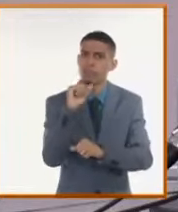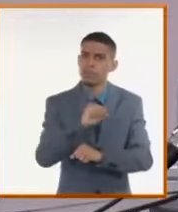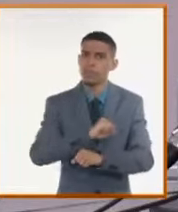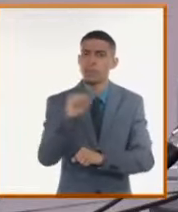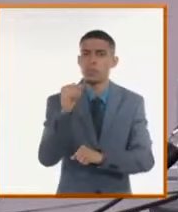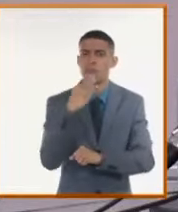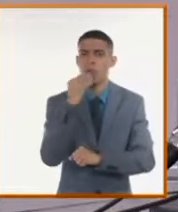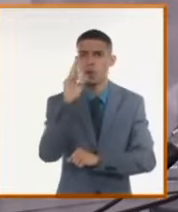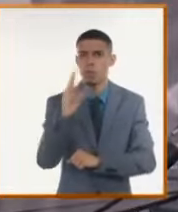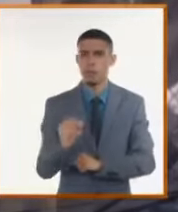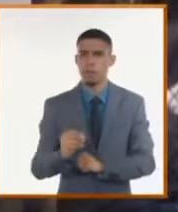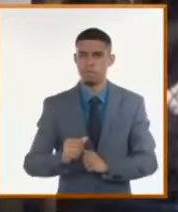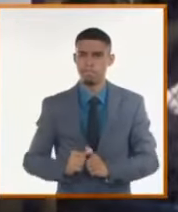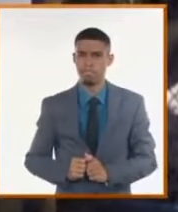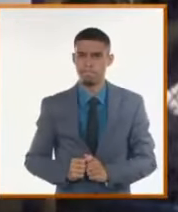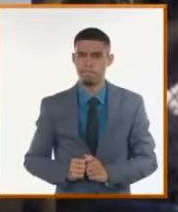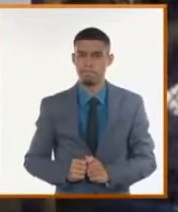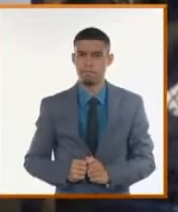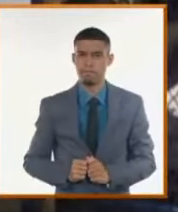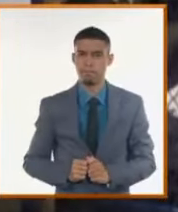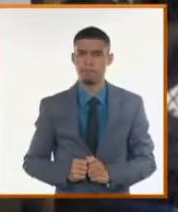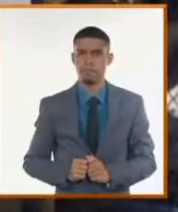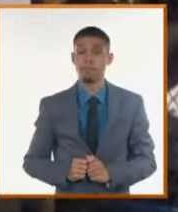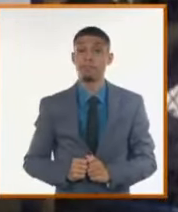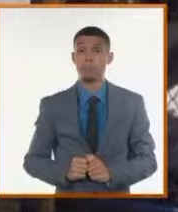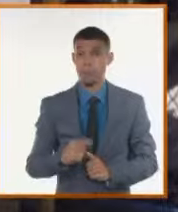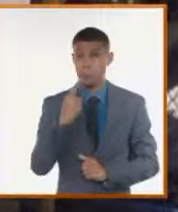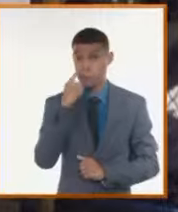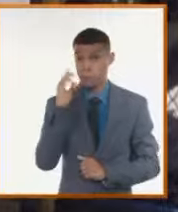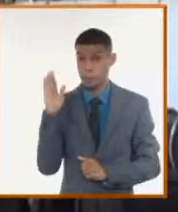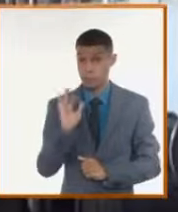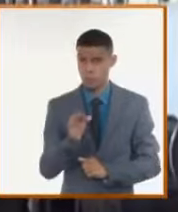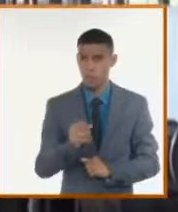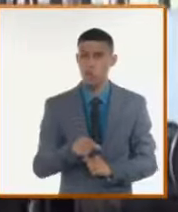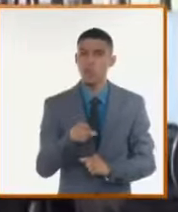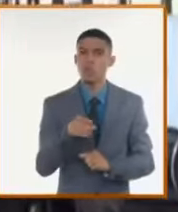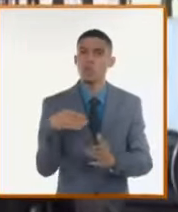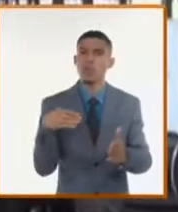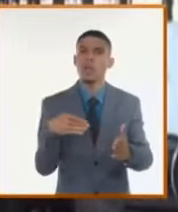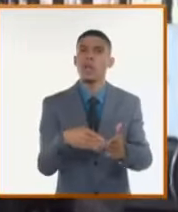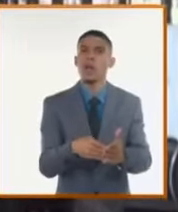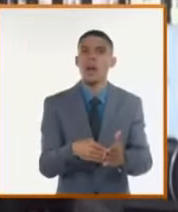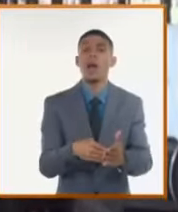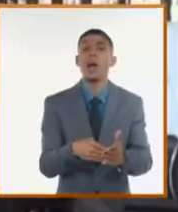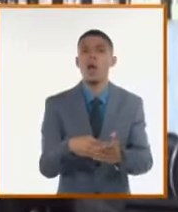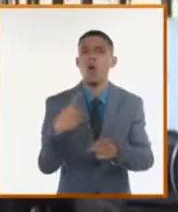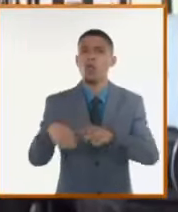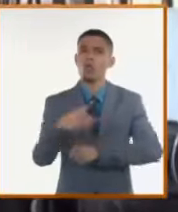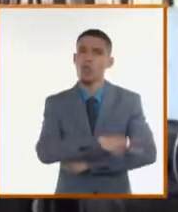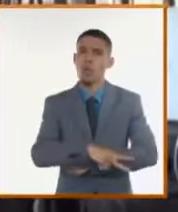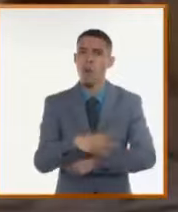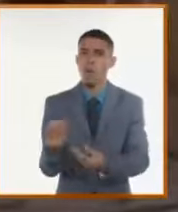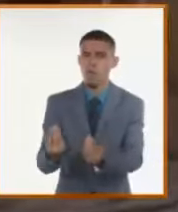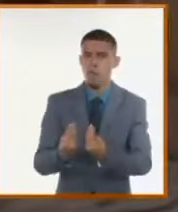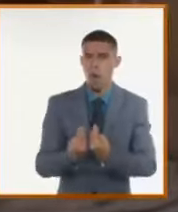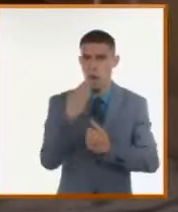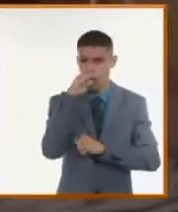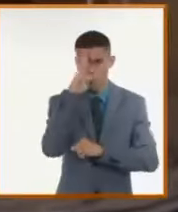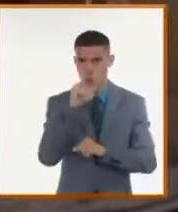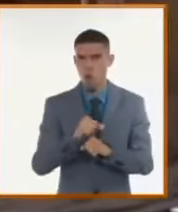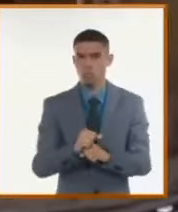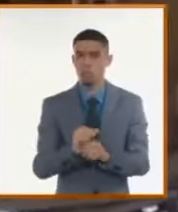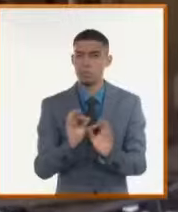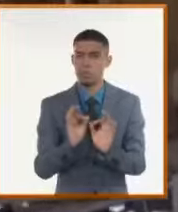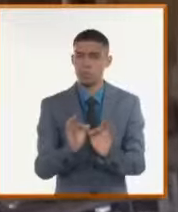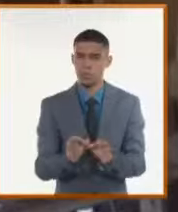resultados productivos este hecho se debe principalmente a la llegada de recursos de importación a la entidad y una estabilidad en la entrega de los